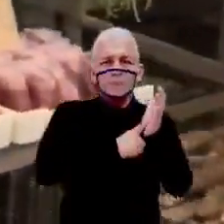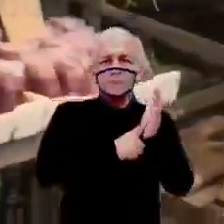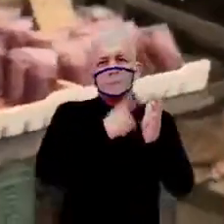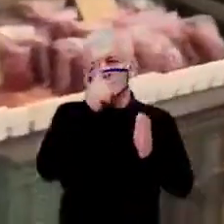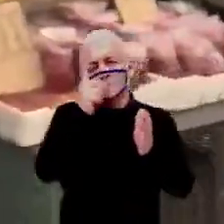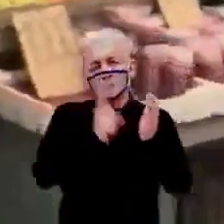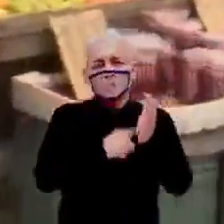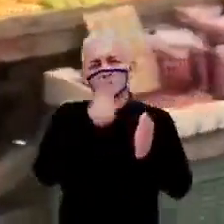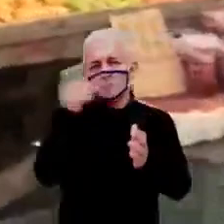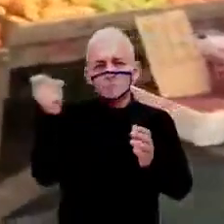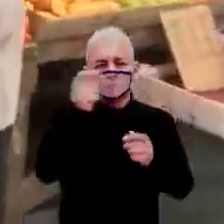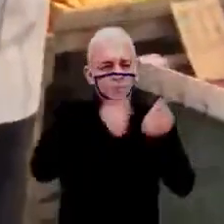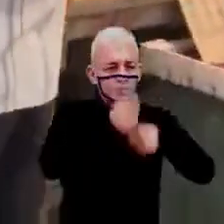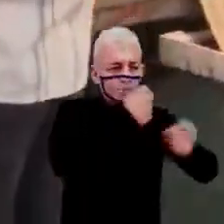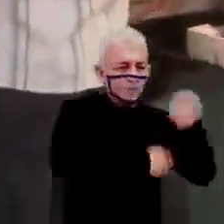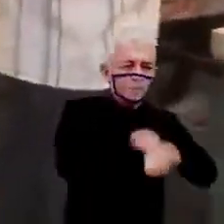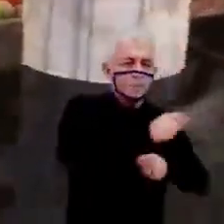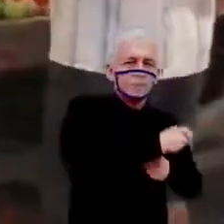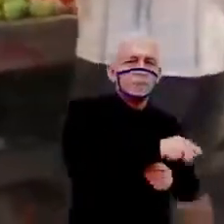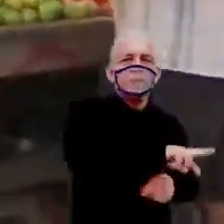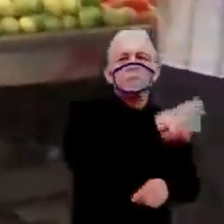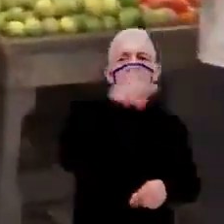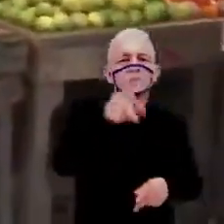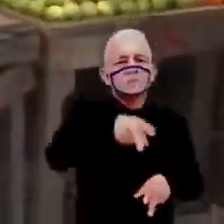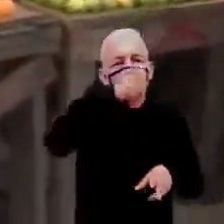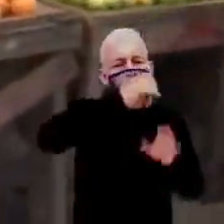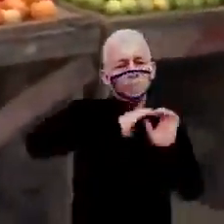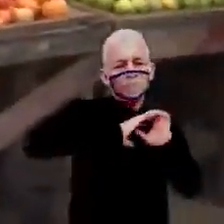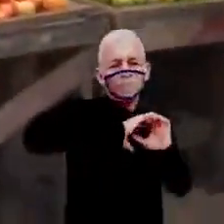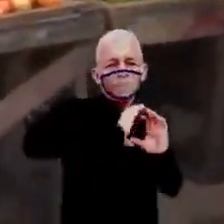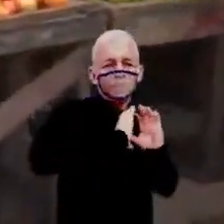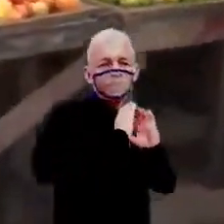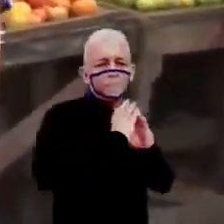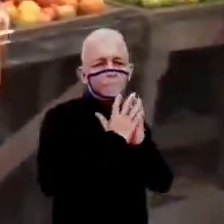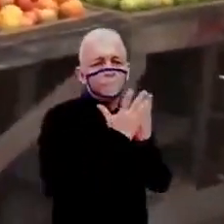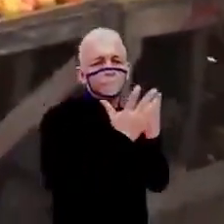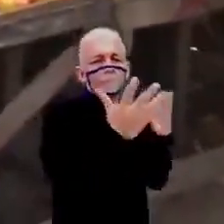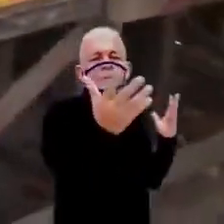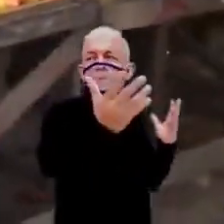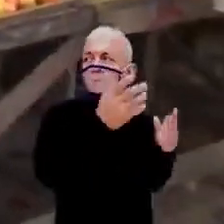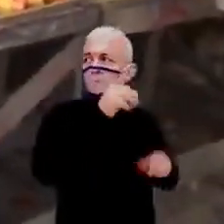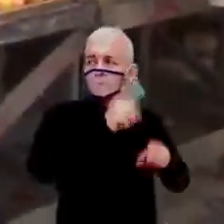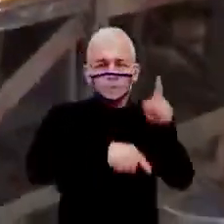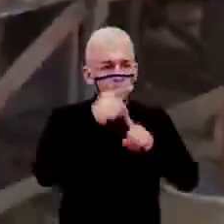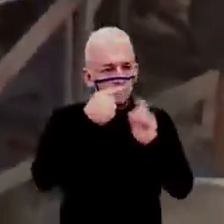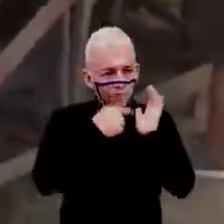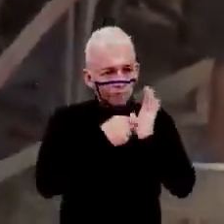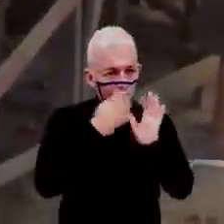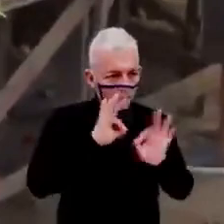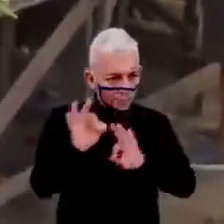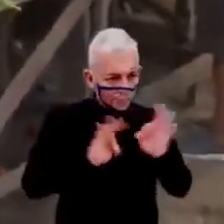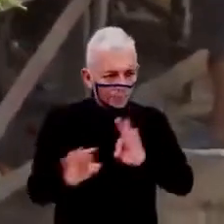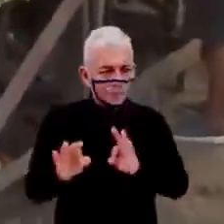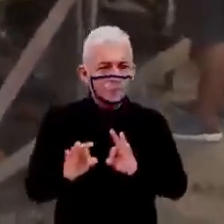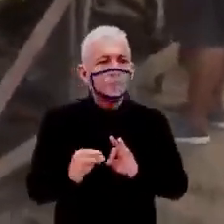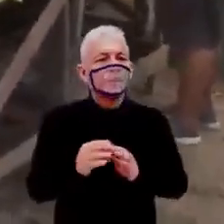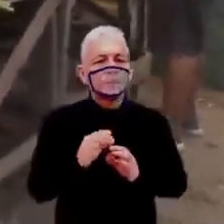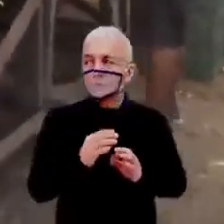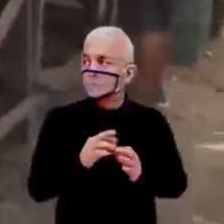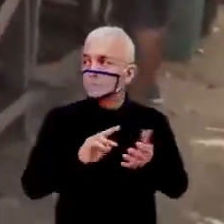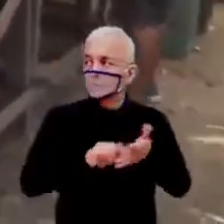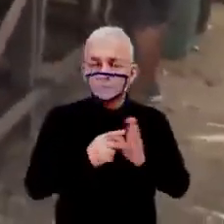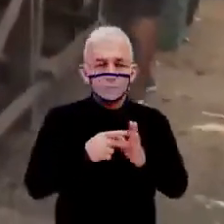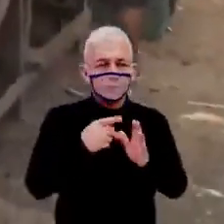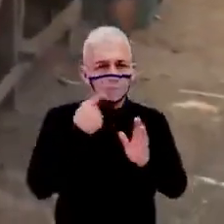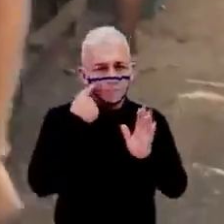vendedores en este mercado que se llama Gran Bazar. Ya he tenido la oportunidad de mostrarle a algunos de los vendedores cómo va a ser Gran Bazar. Les pido a